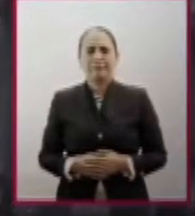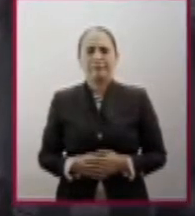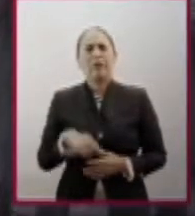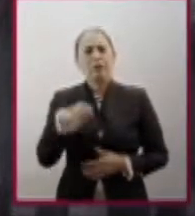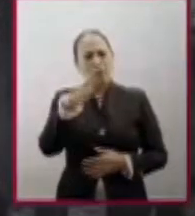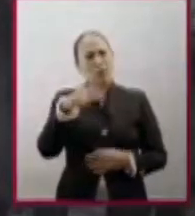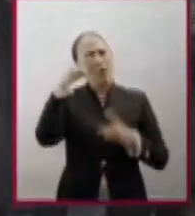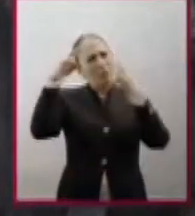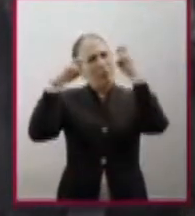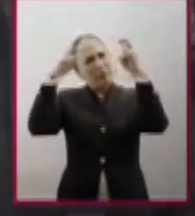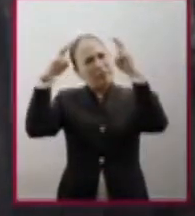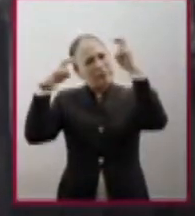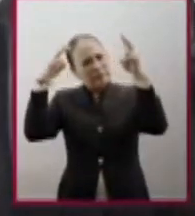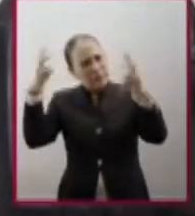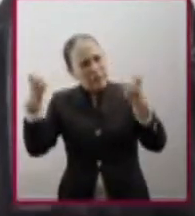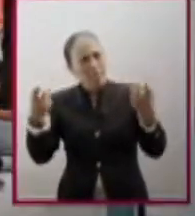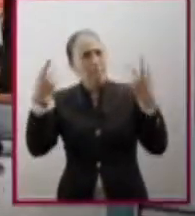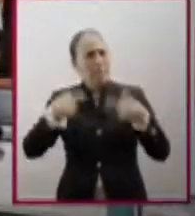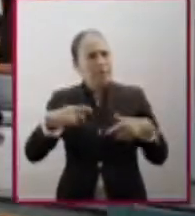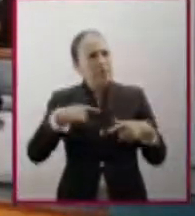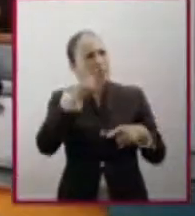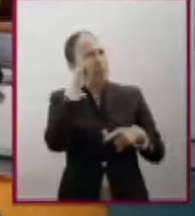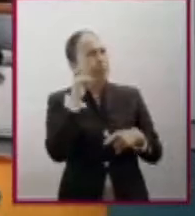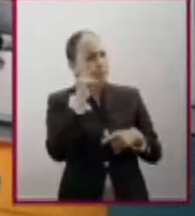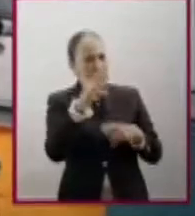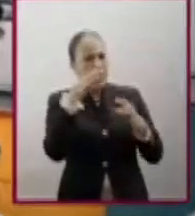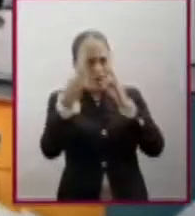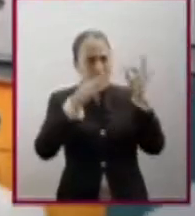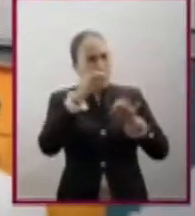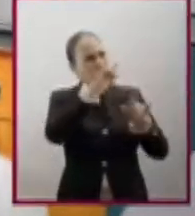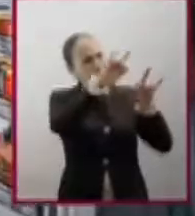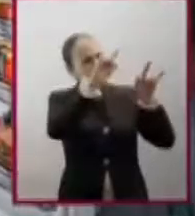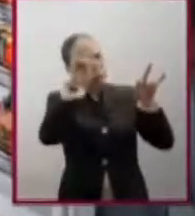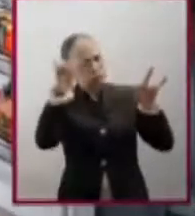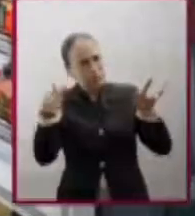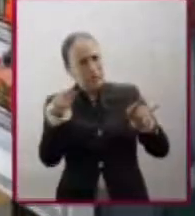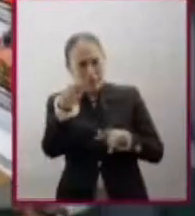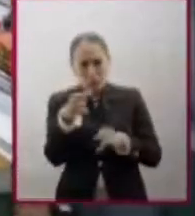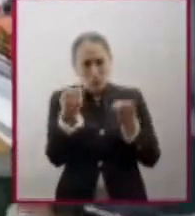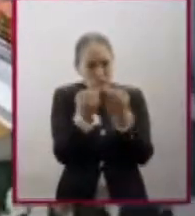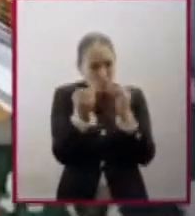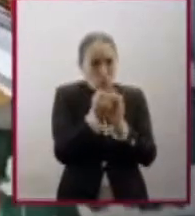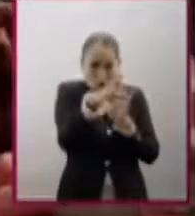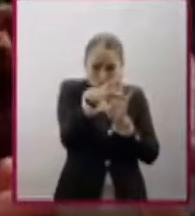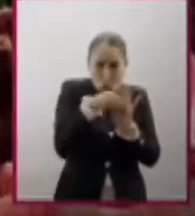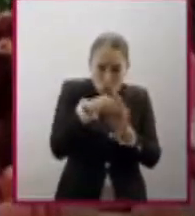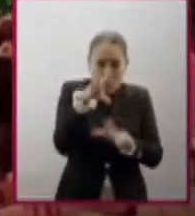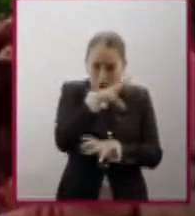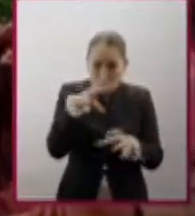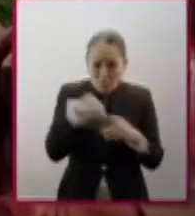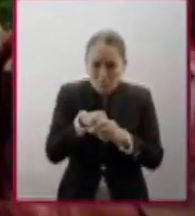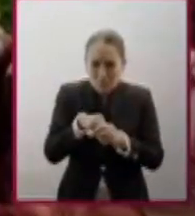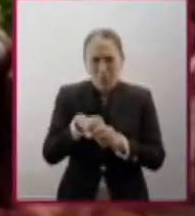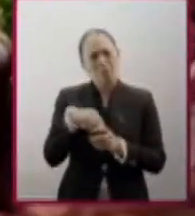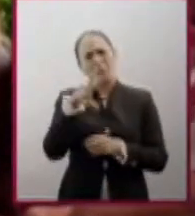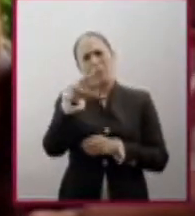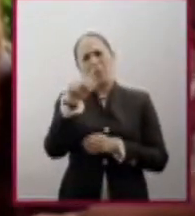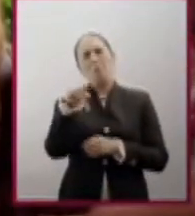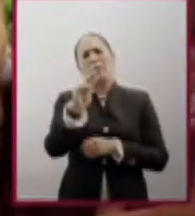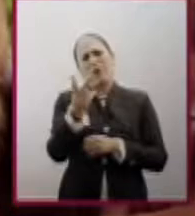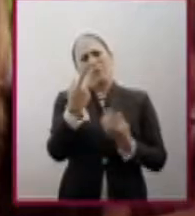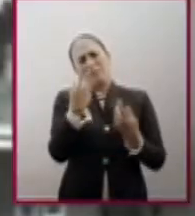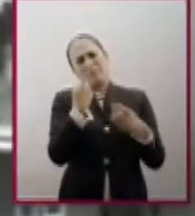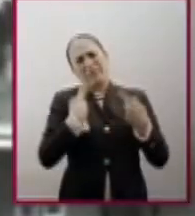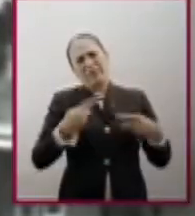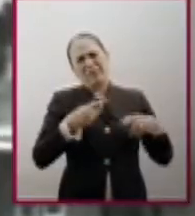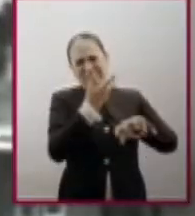Como te imaginarás, no todas las personas que veían esos anuncios podían darse el lujo de tener todo eso. Pero según el estilo de vida